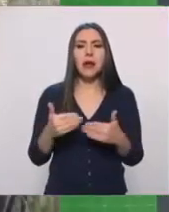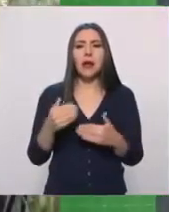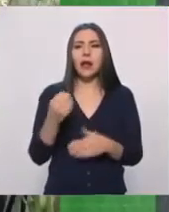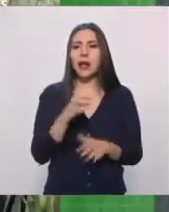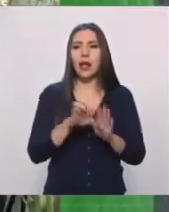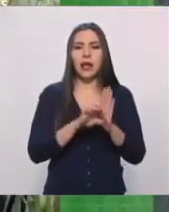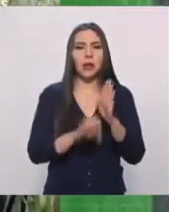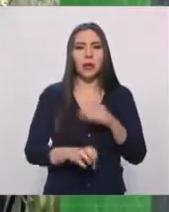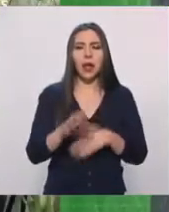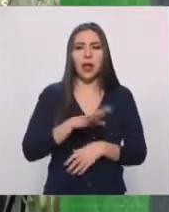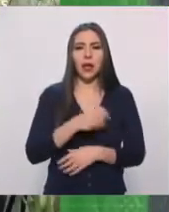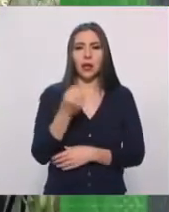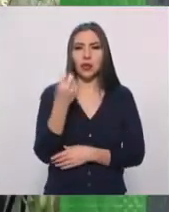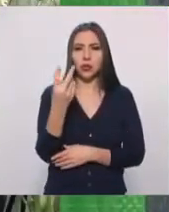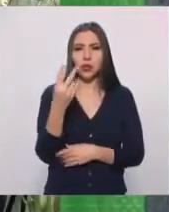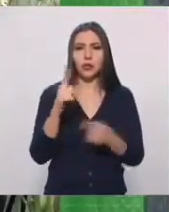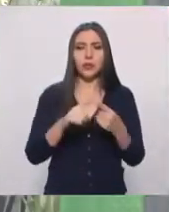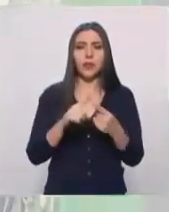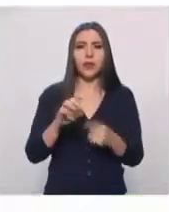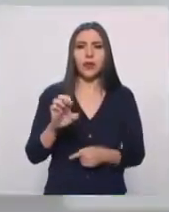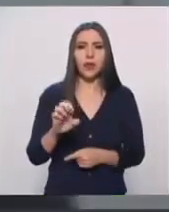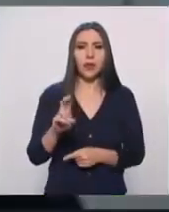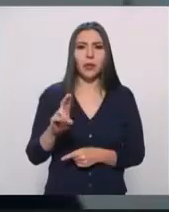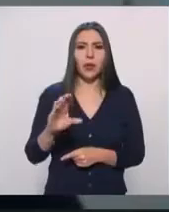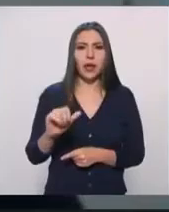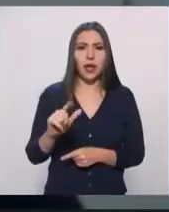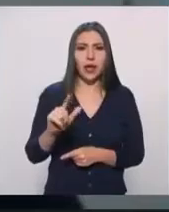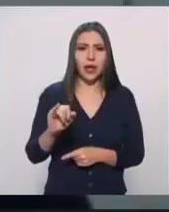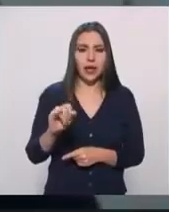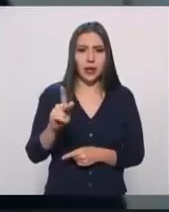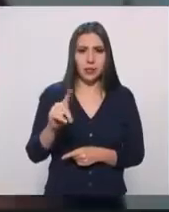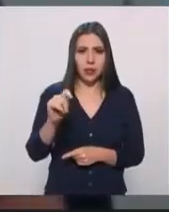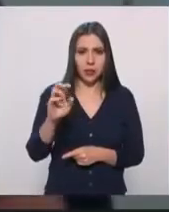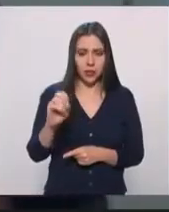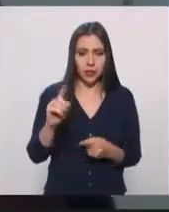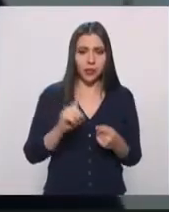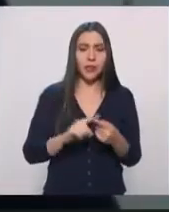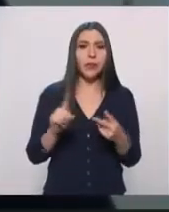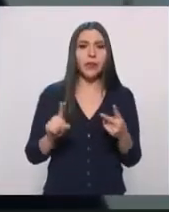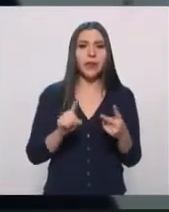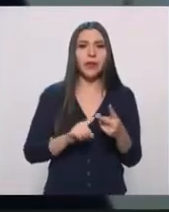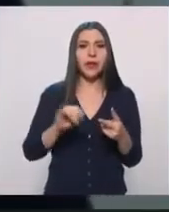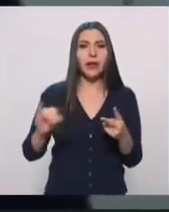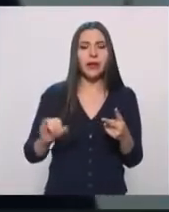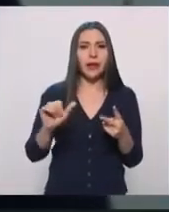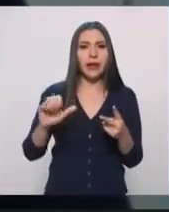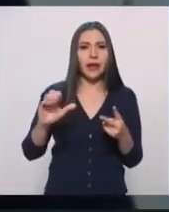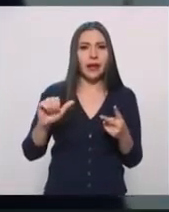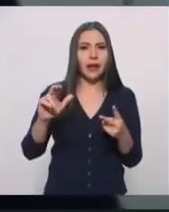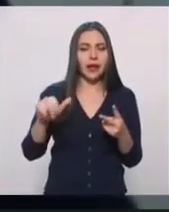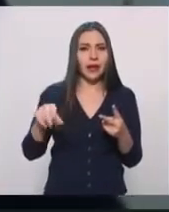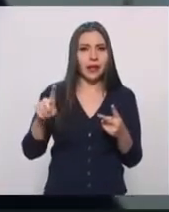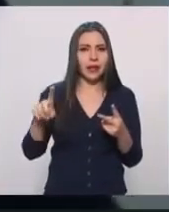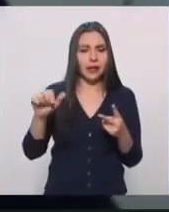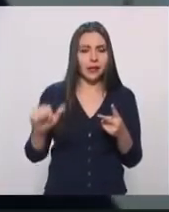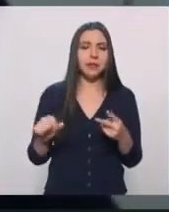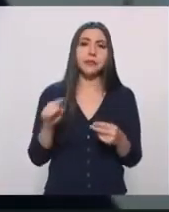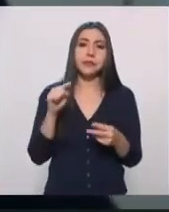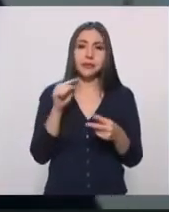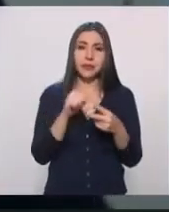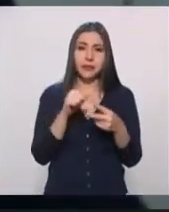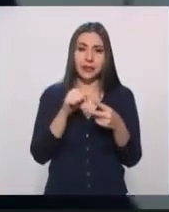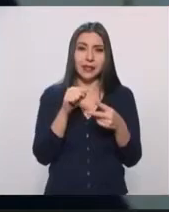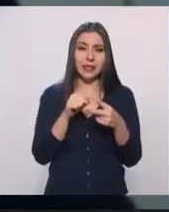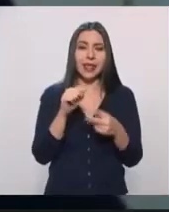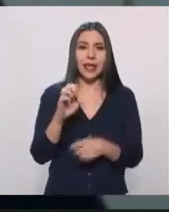en particular, el eucalipto y las jacarandas, ¿no? Y digamos, el eucalipto puede tener un poco de estas características